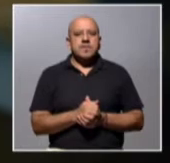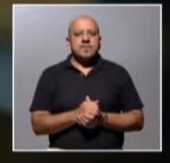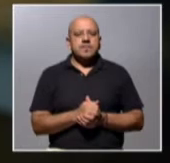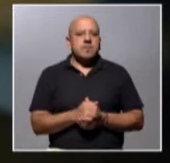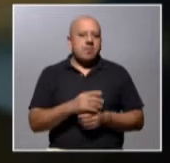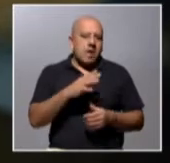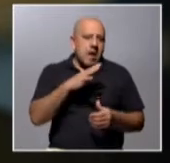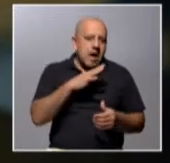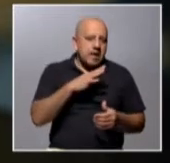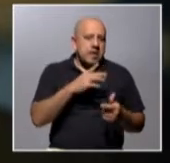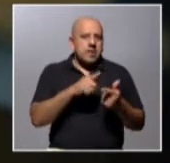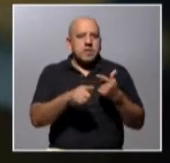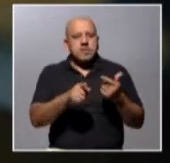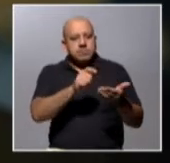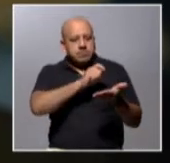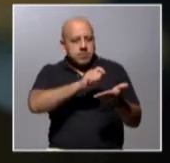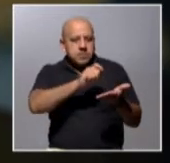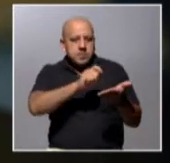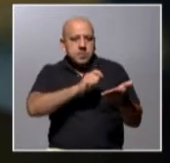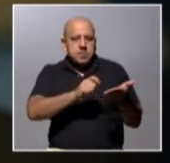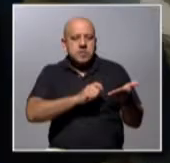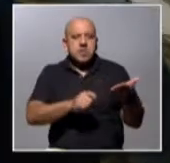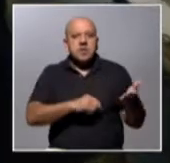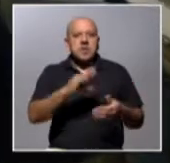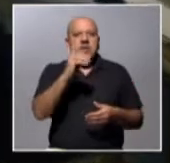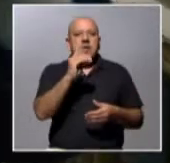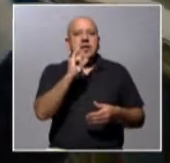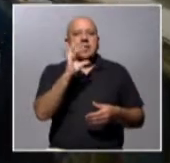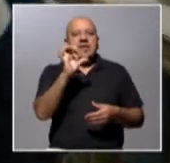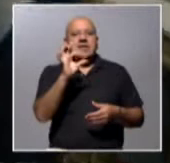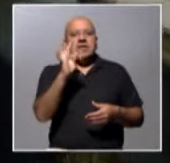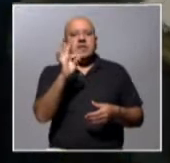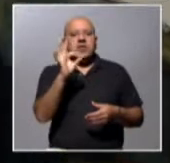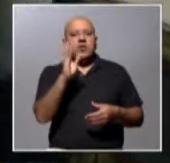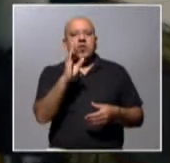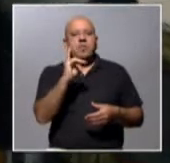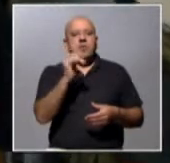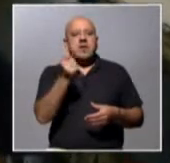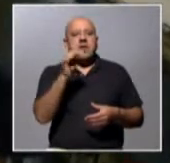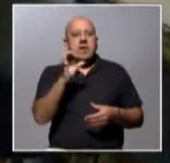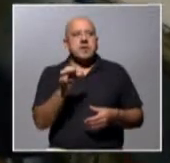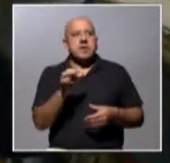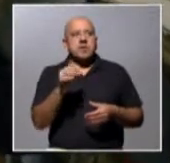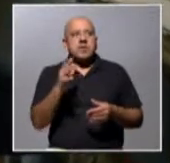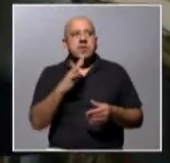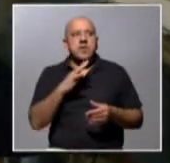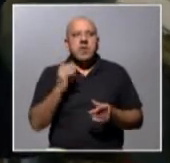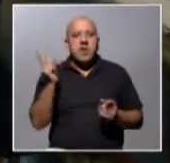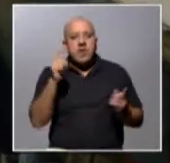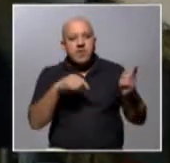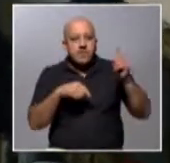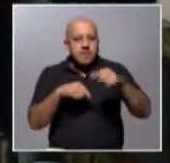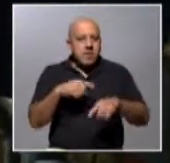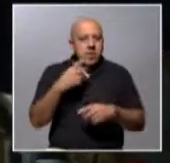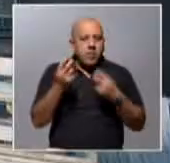He escrito decenas de distopías. Y quizás en realidad la gente cuando se acerca acá viene buscando muchos de